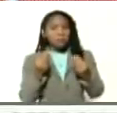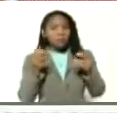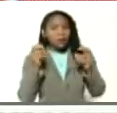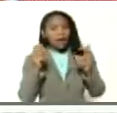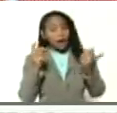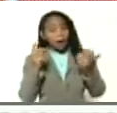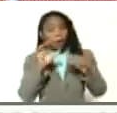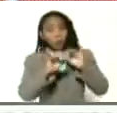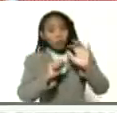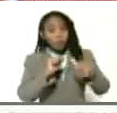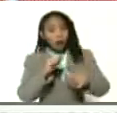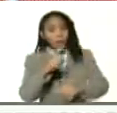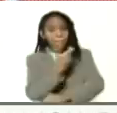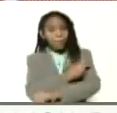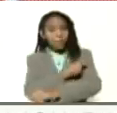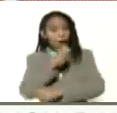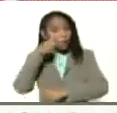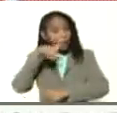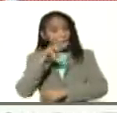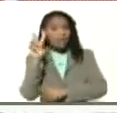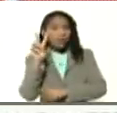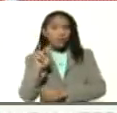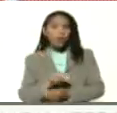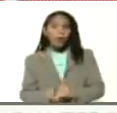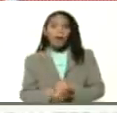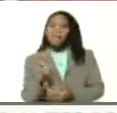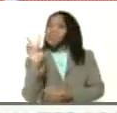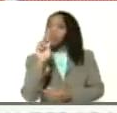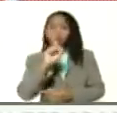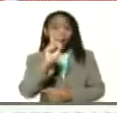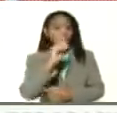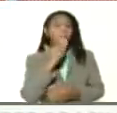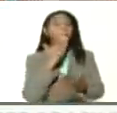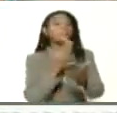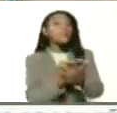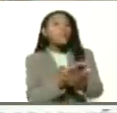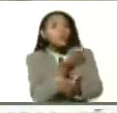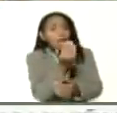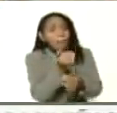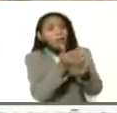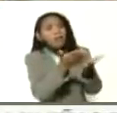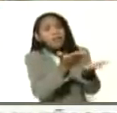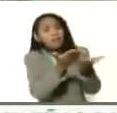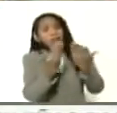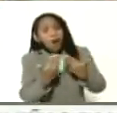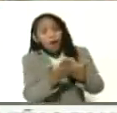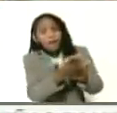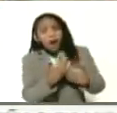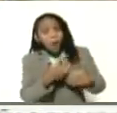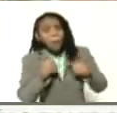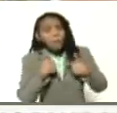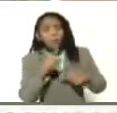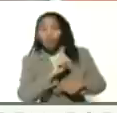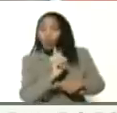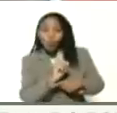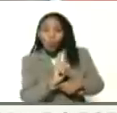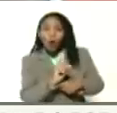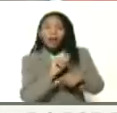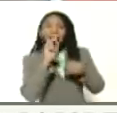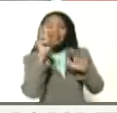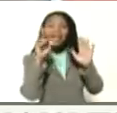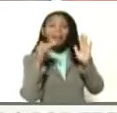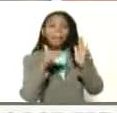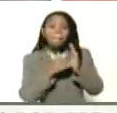de las vacunas al pueblo de Venezuela. Venezuela no está pidiendo limosna, Venezuela tiene más de